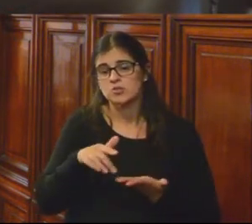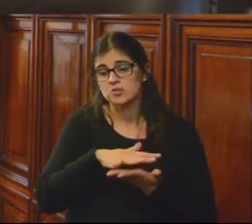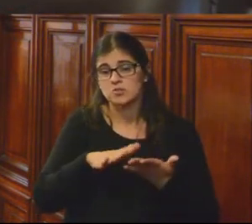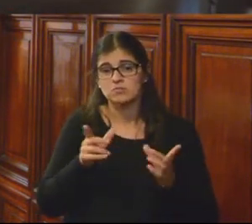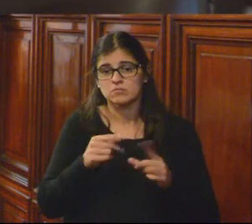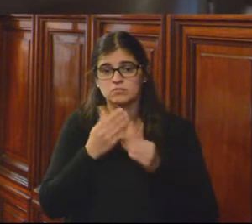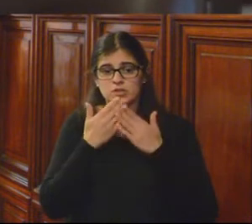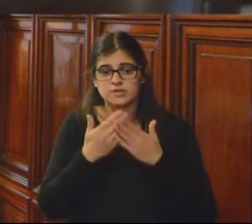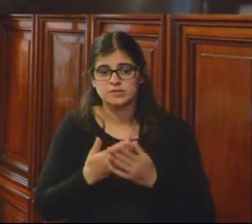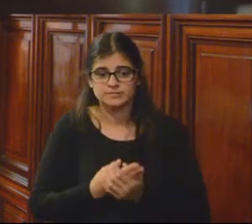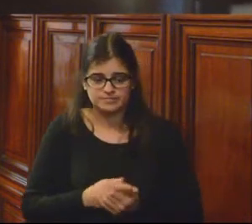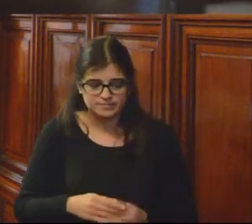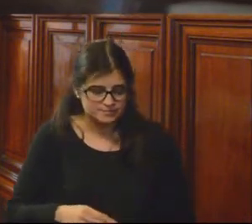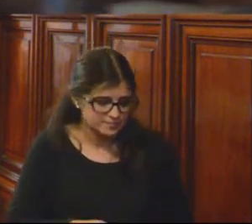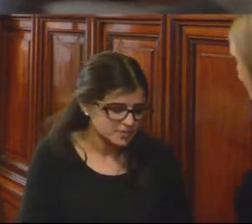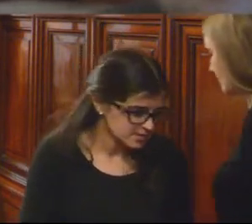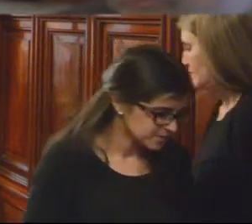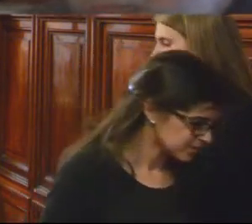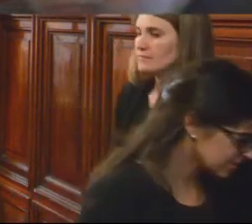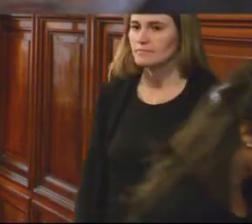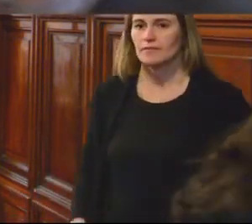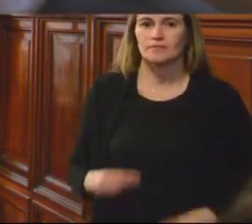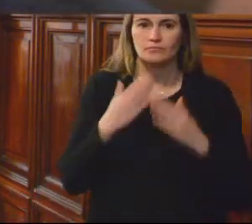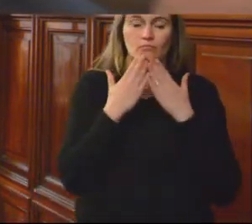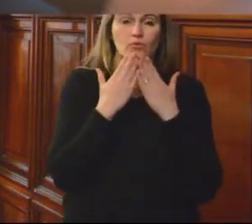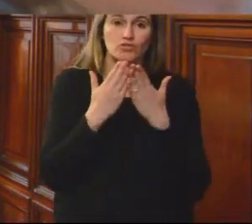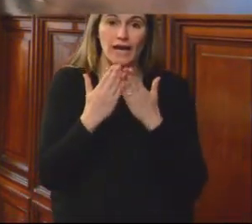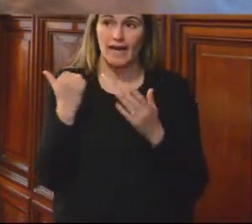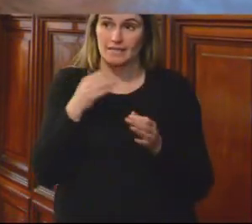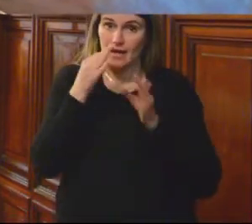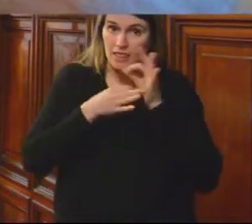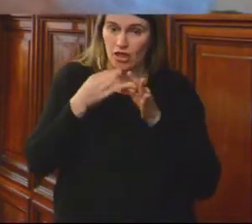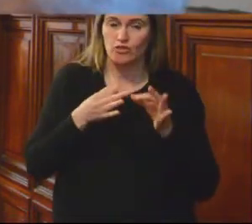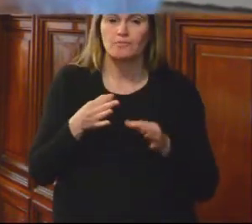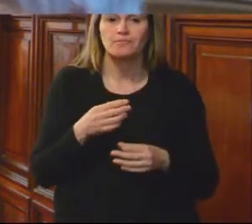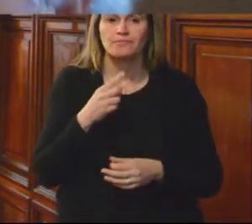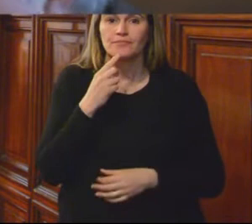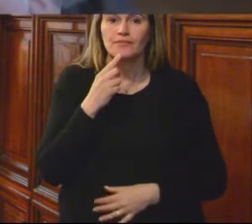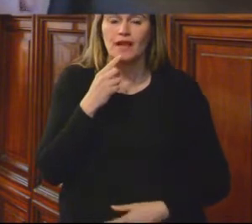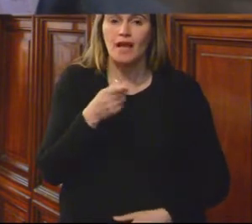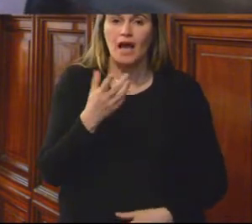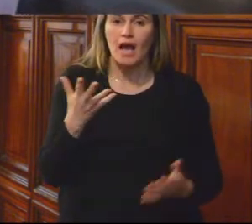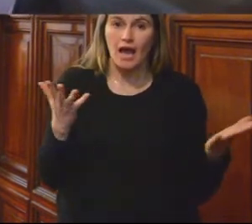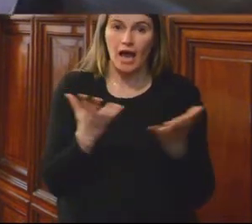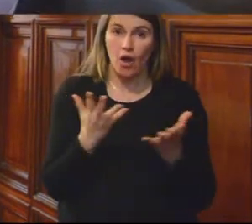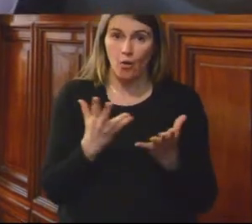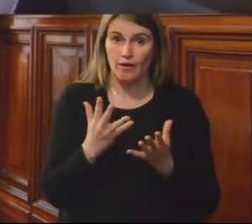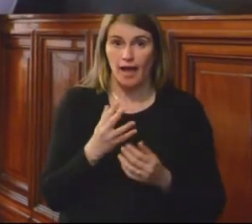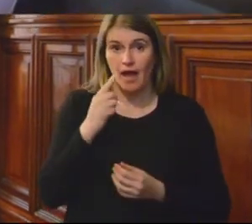Muchas gracias. Muchas gracias, señor relator especial. Vamos a dar ahora la palabra a ambas